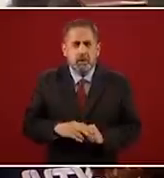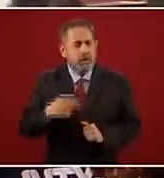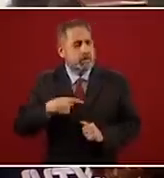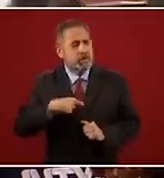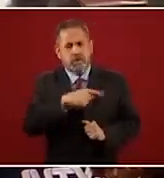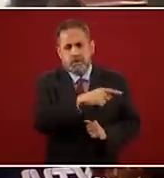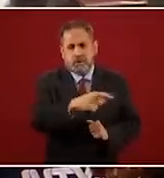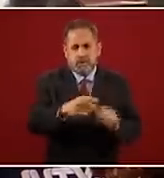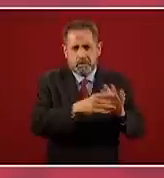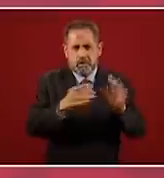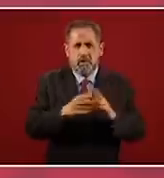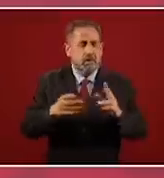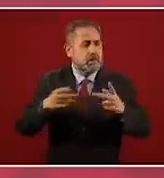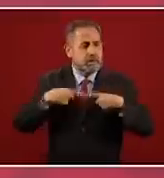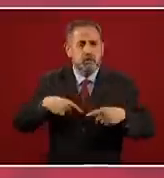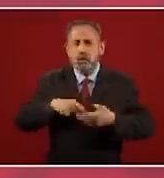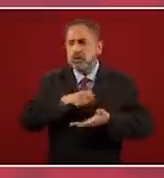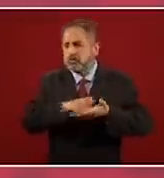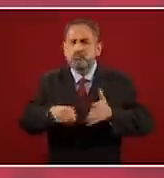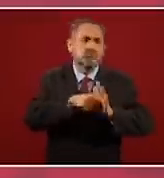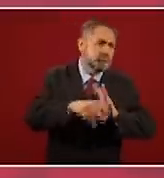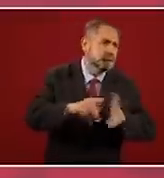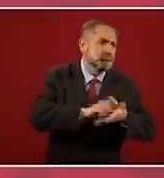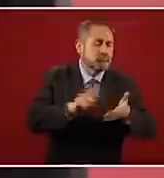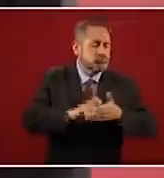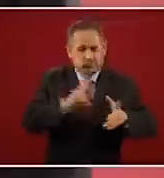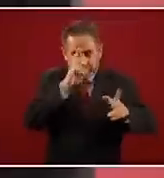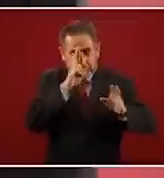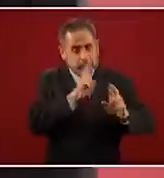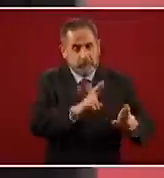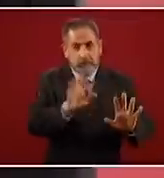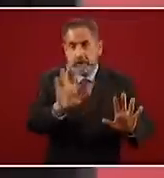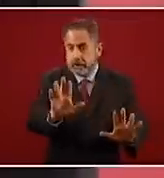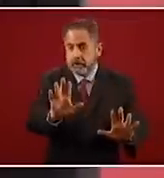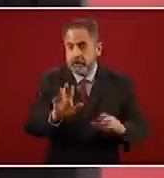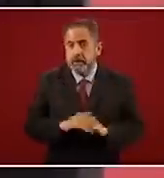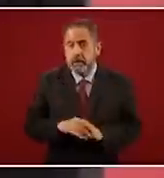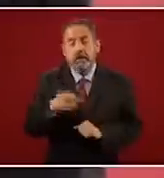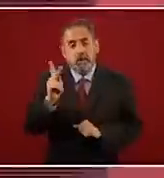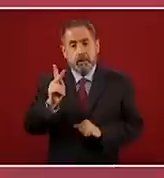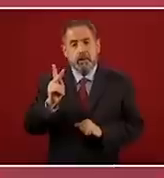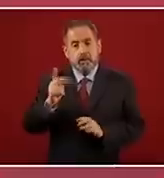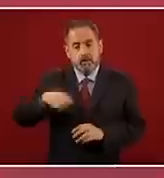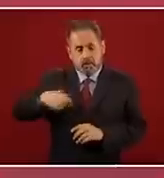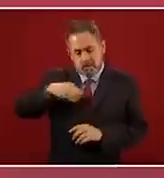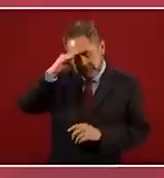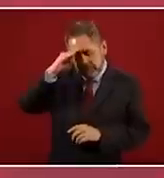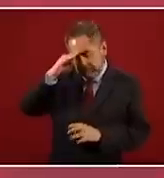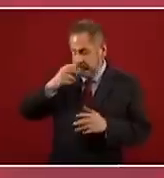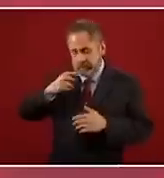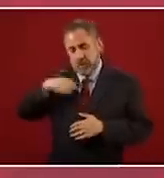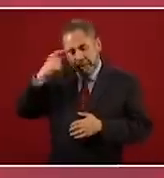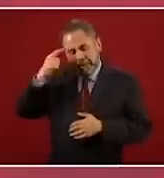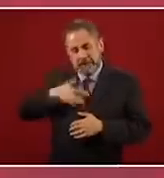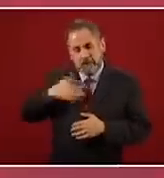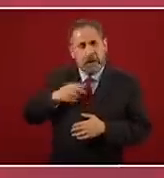ciudadano, escritor, periodista, nada más que estamos haciendo lo que consideramos